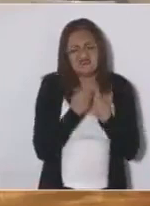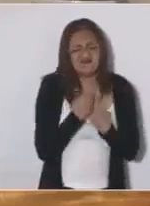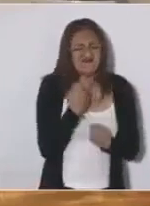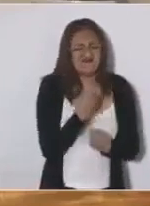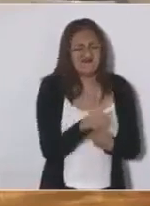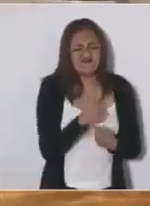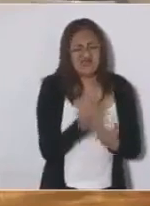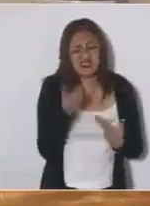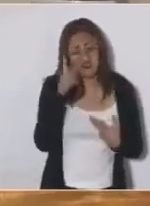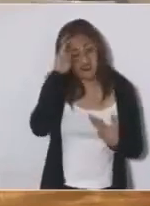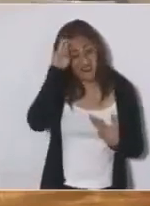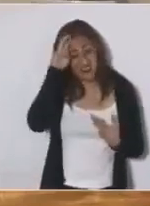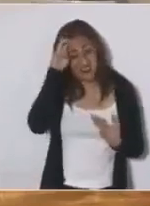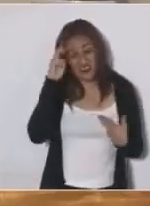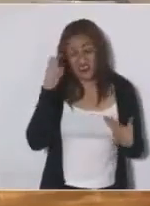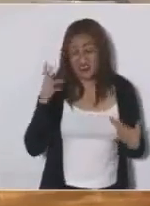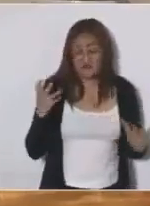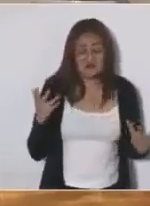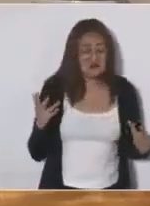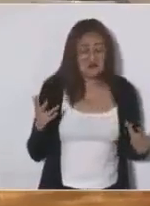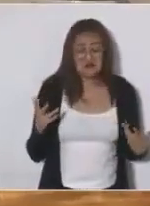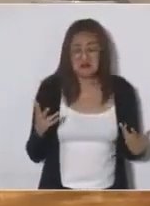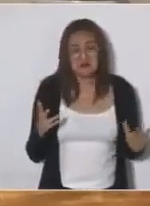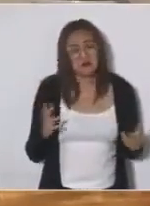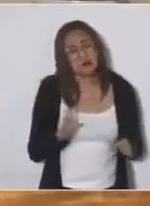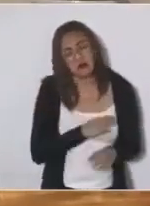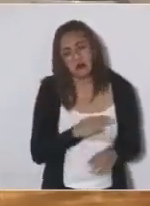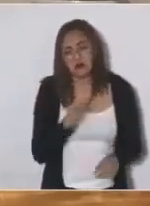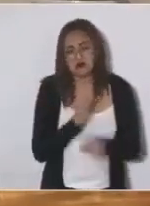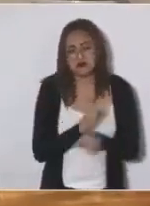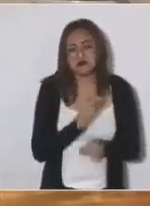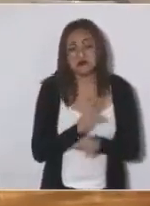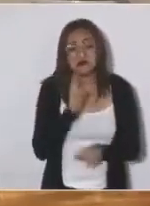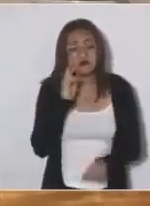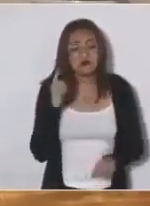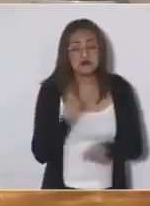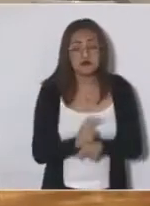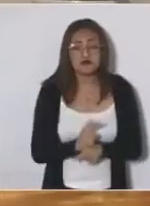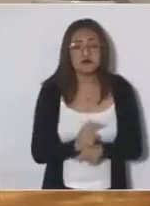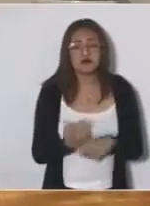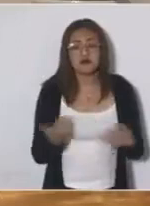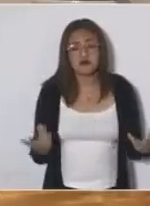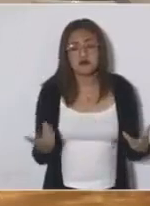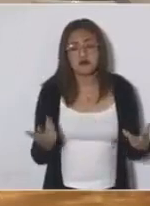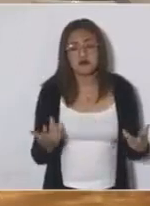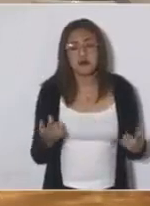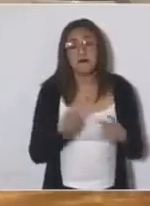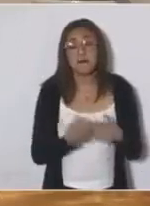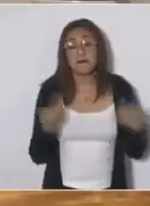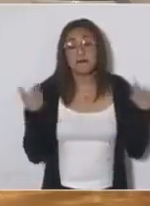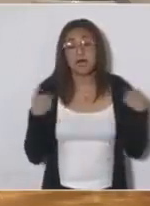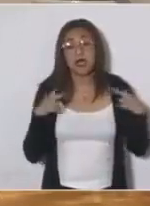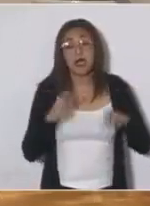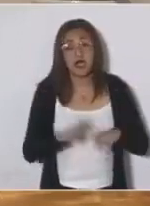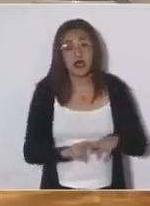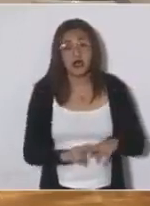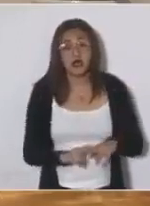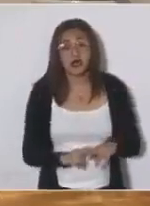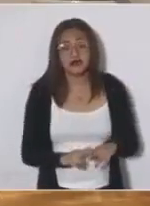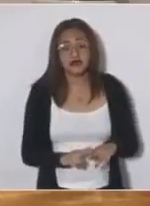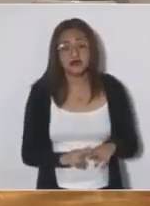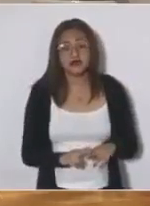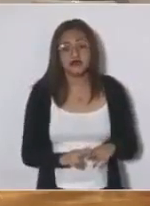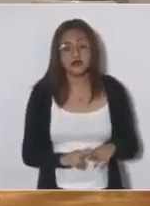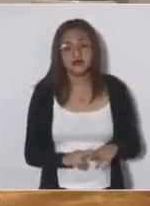y bueno hoy ha habido la oportunidad de que maestros los metieran al evento para gripar